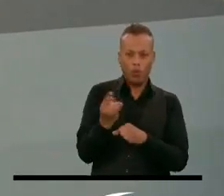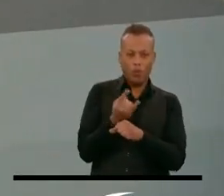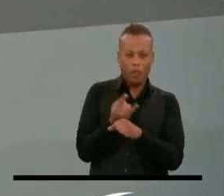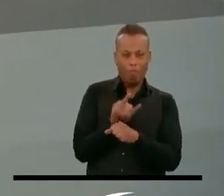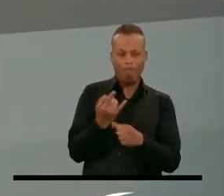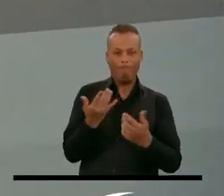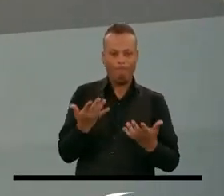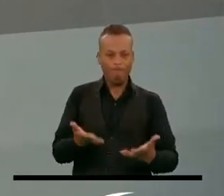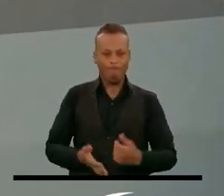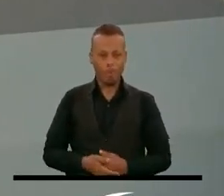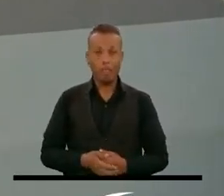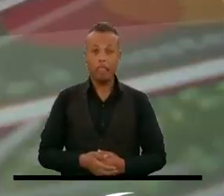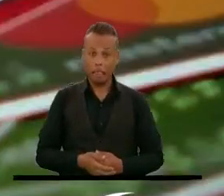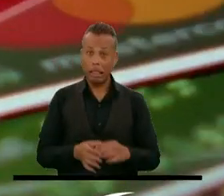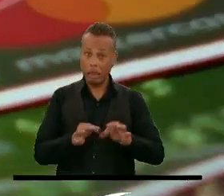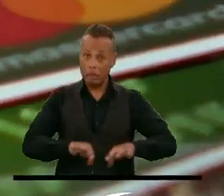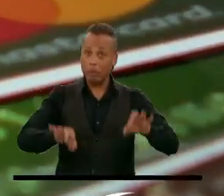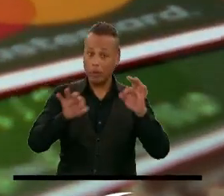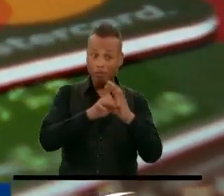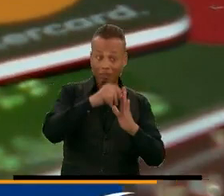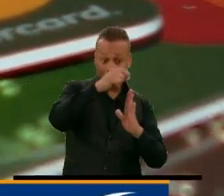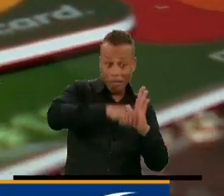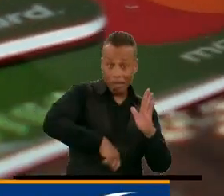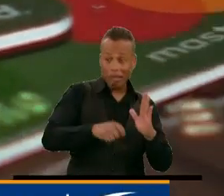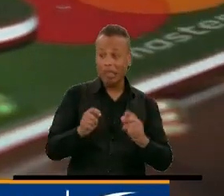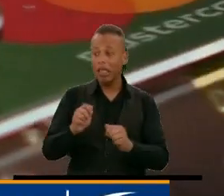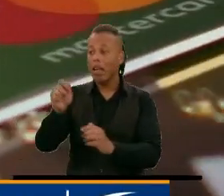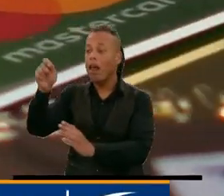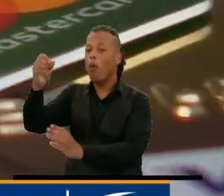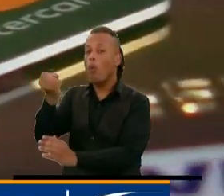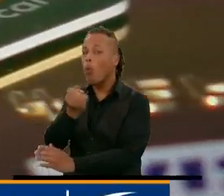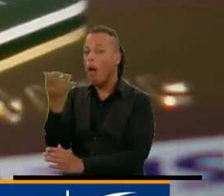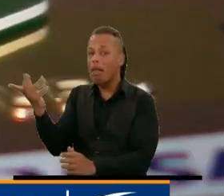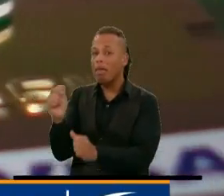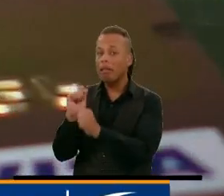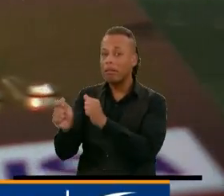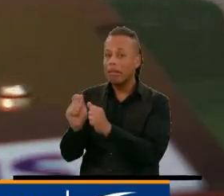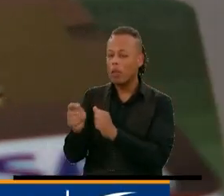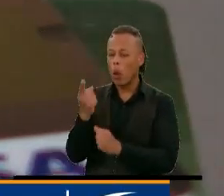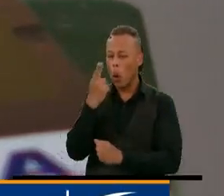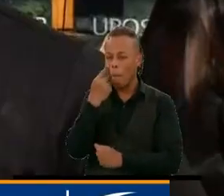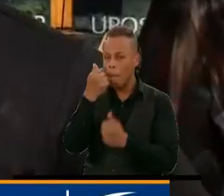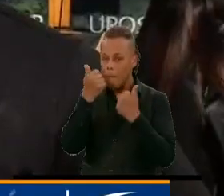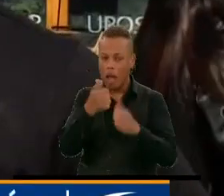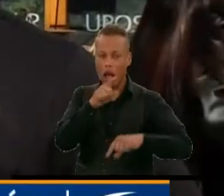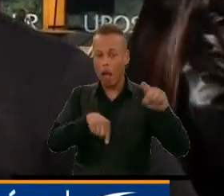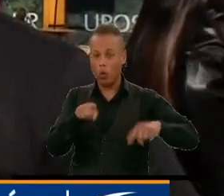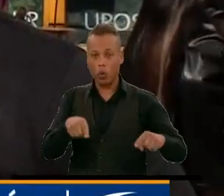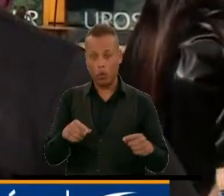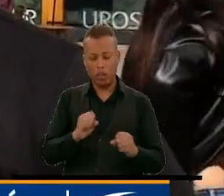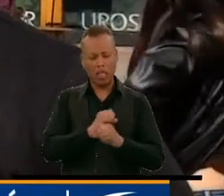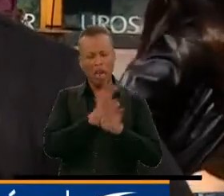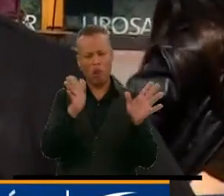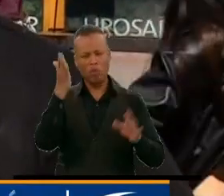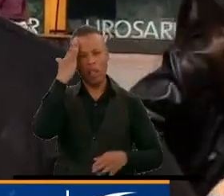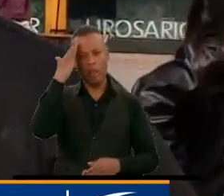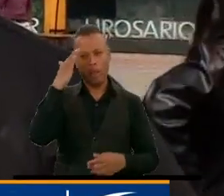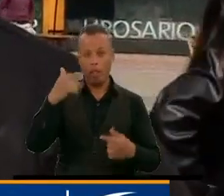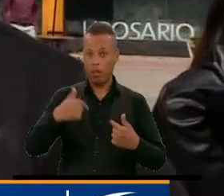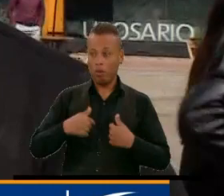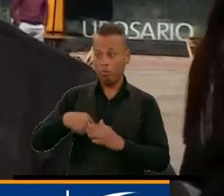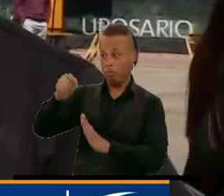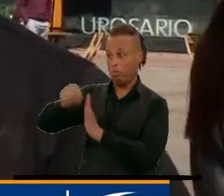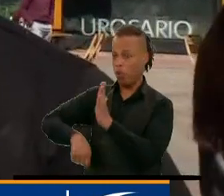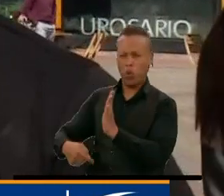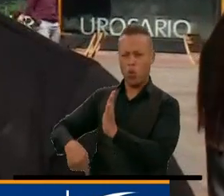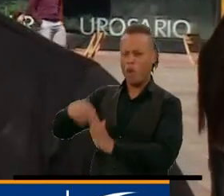le vale pensar bien a cuántas cuotas decide pagar su tarjeta de crédito. Algunos la tienen clara. Normalmente lo utilizo una cuota, muy rara vez a más